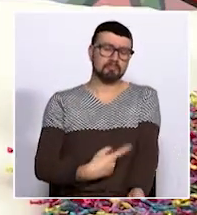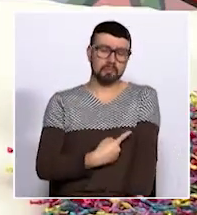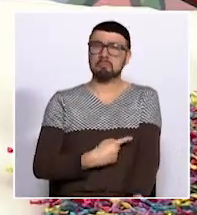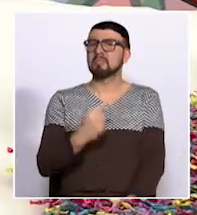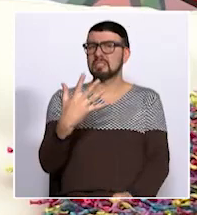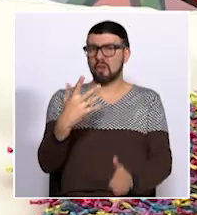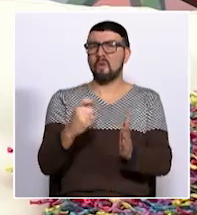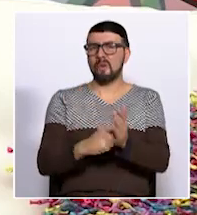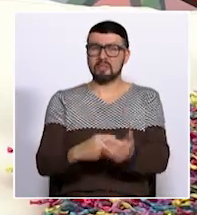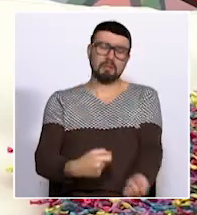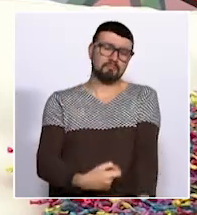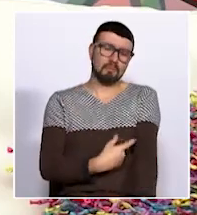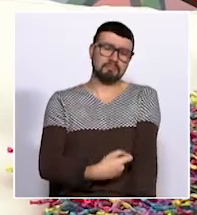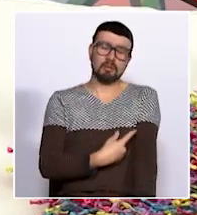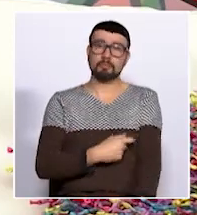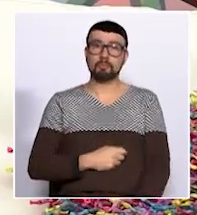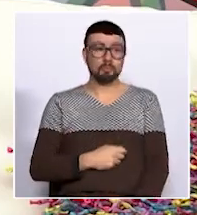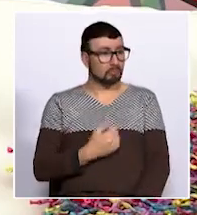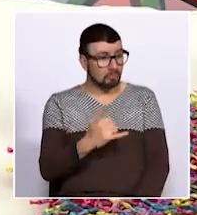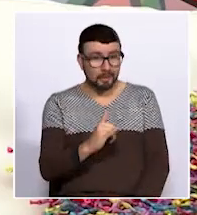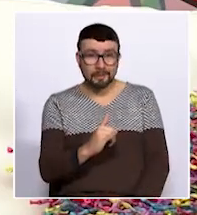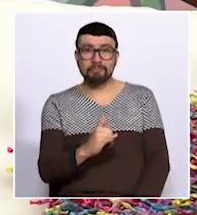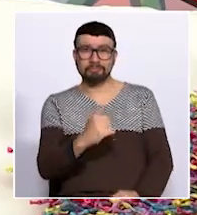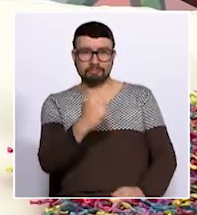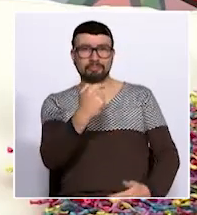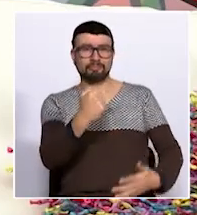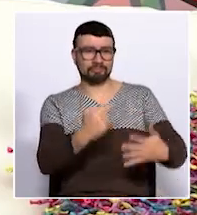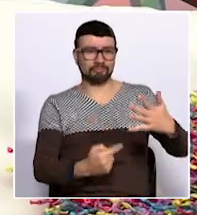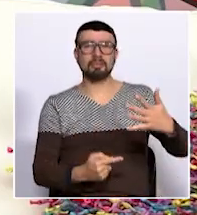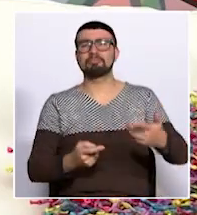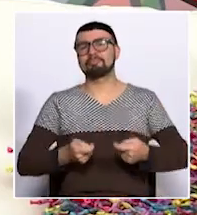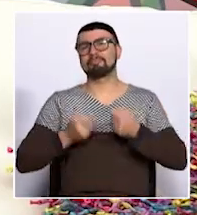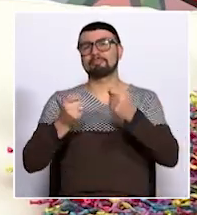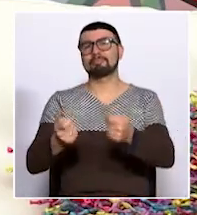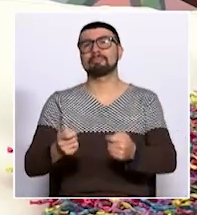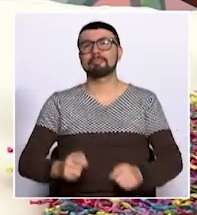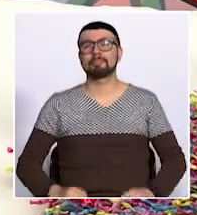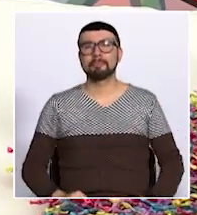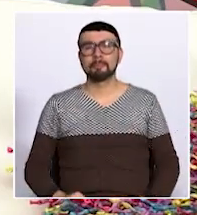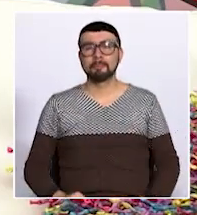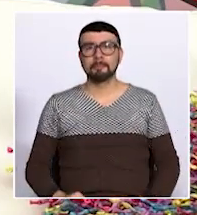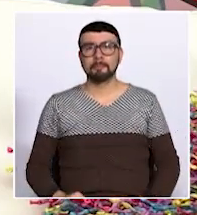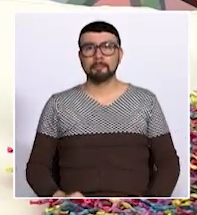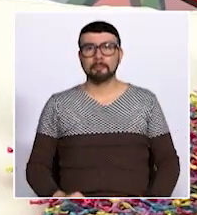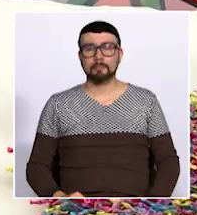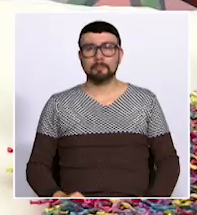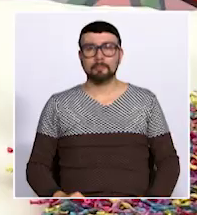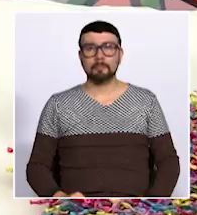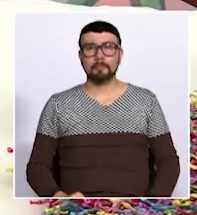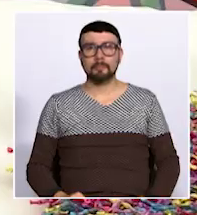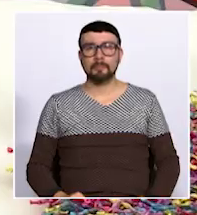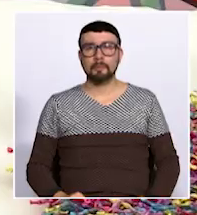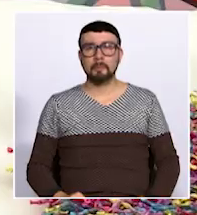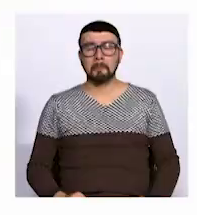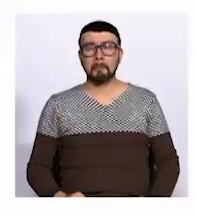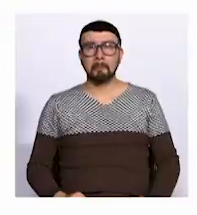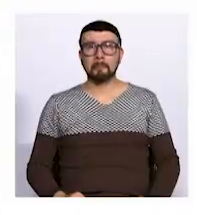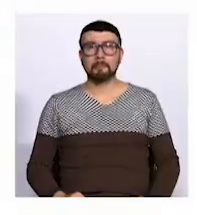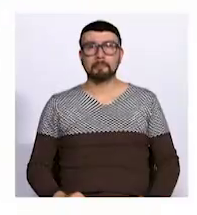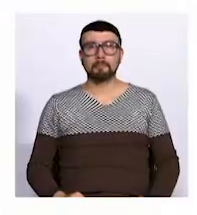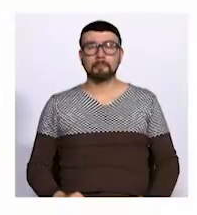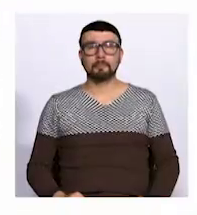5 sueros. Esto a gran escala son todos los procedimientos que realizamos en nuestro Parque de la Salud del Dr. Rojas en la ciudad de Manizales.